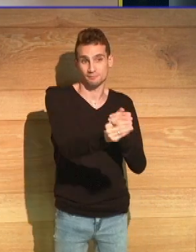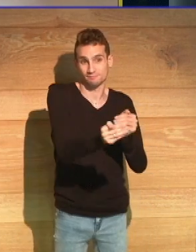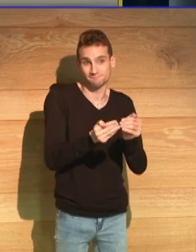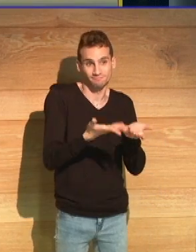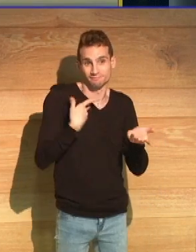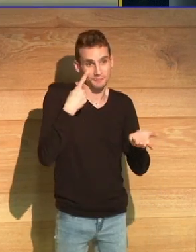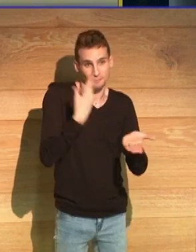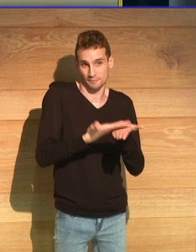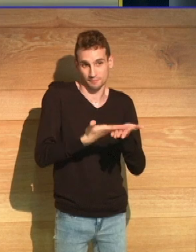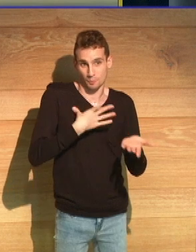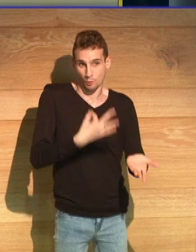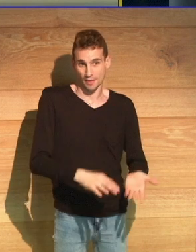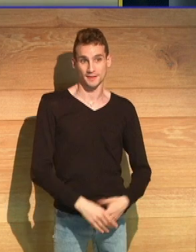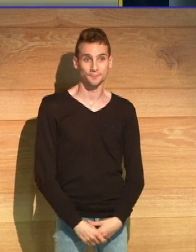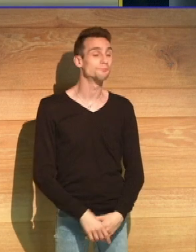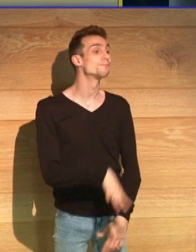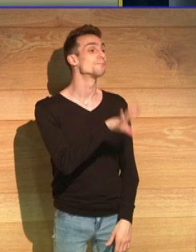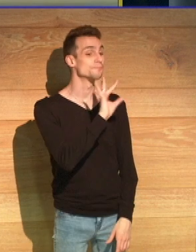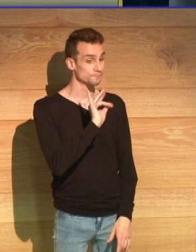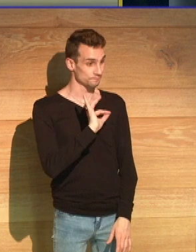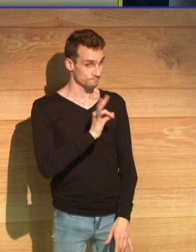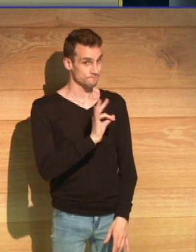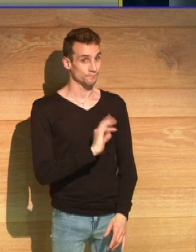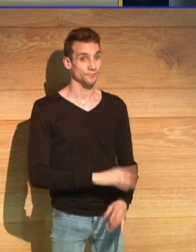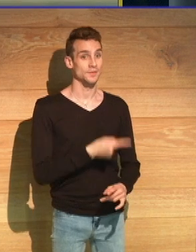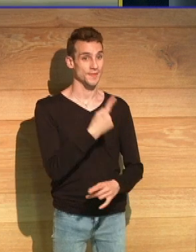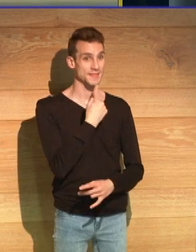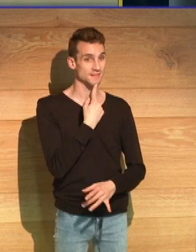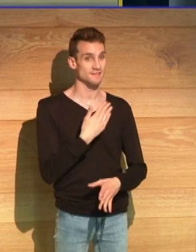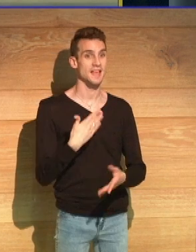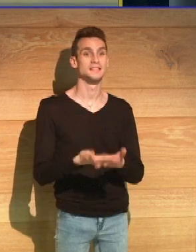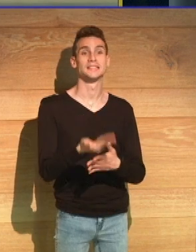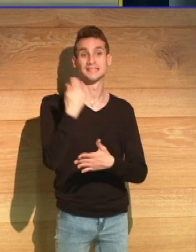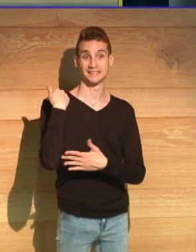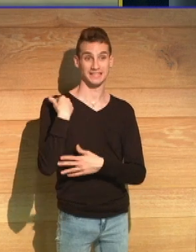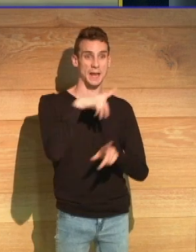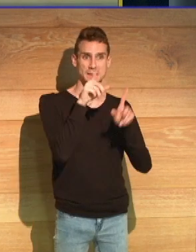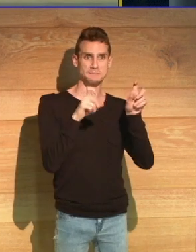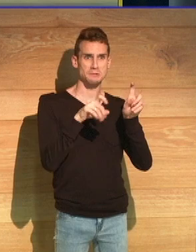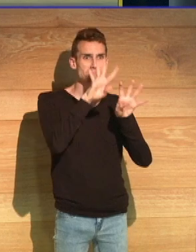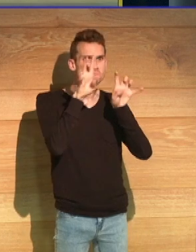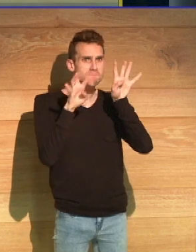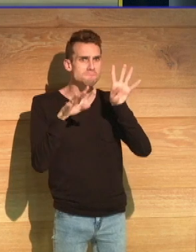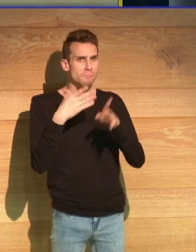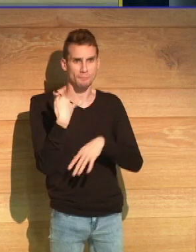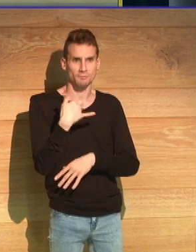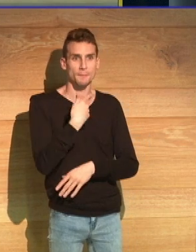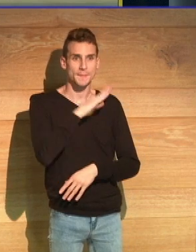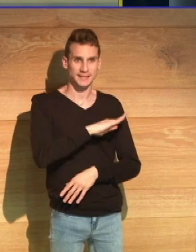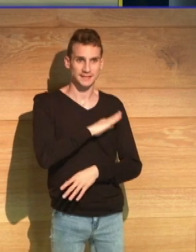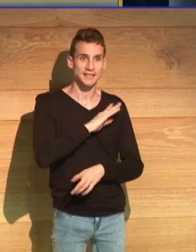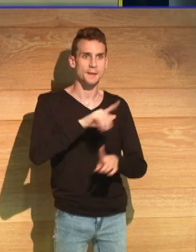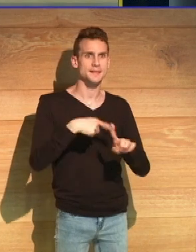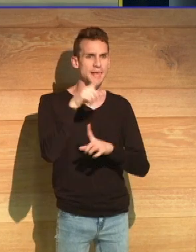Sí, la verdad es que, como comentas, se hizo muchas preguntas y también buscó soluciones para toda la humanidad